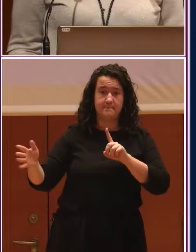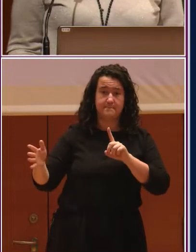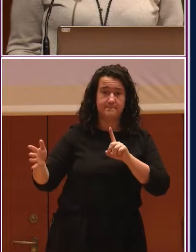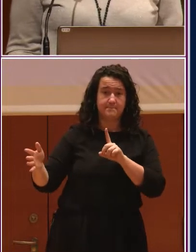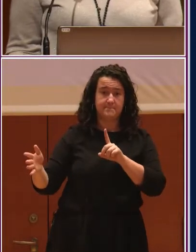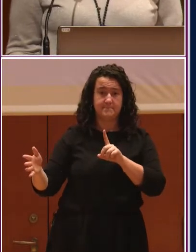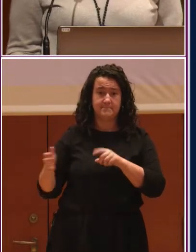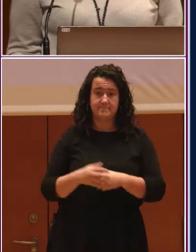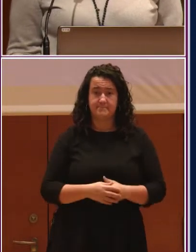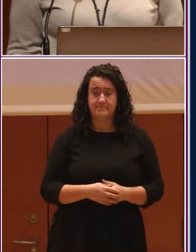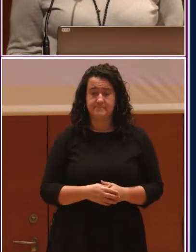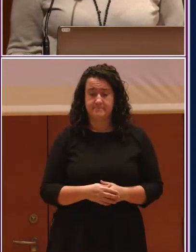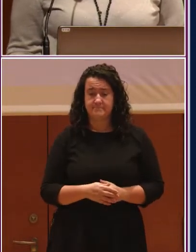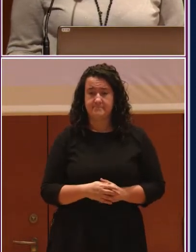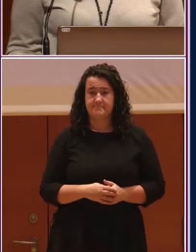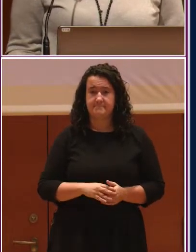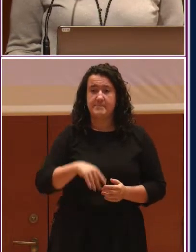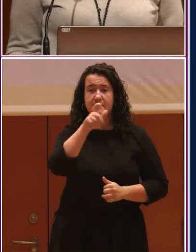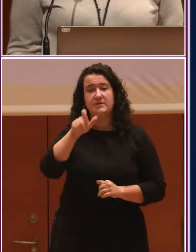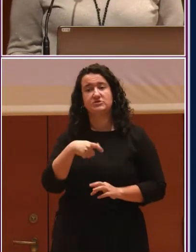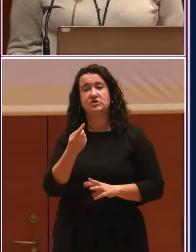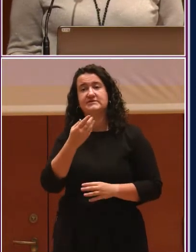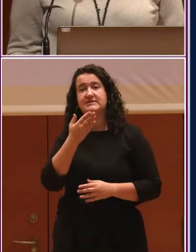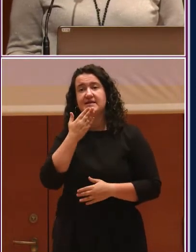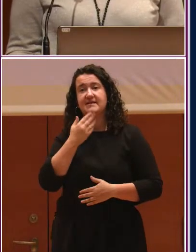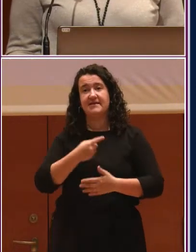en esta relación de todos los días